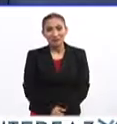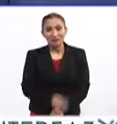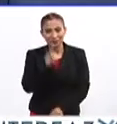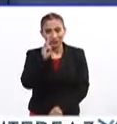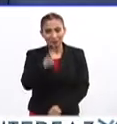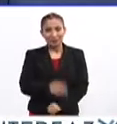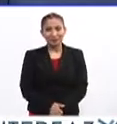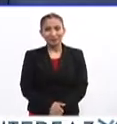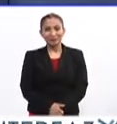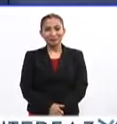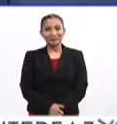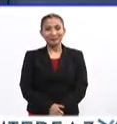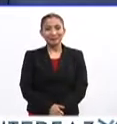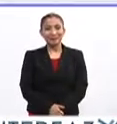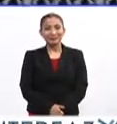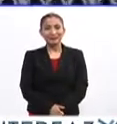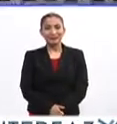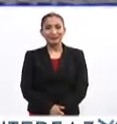vamos a ver.